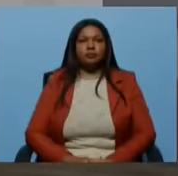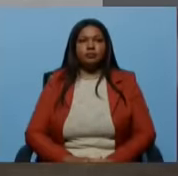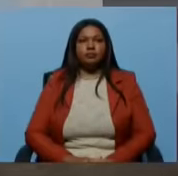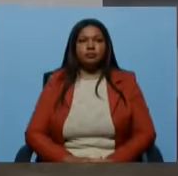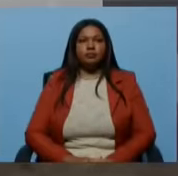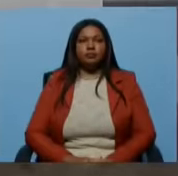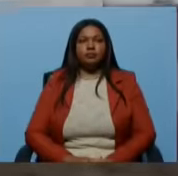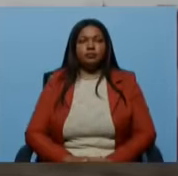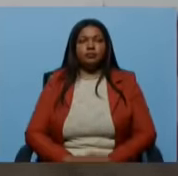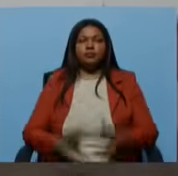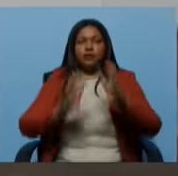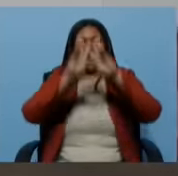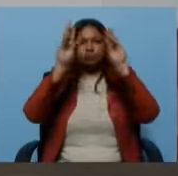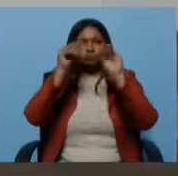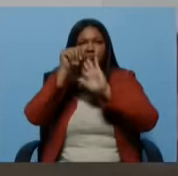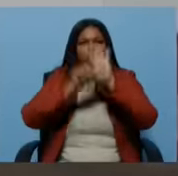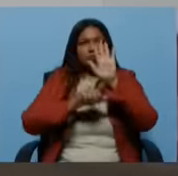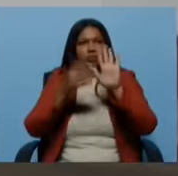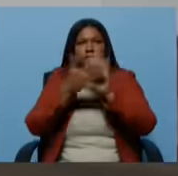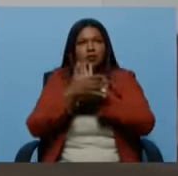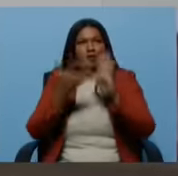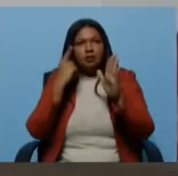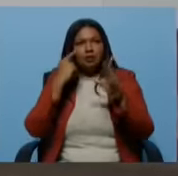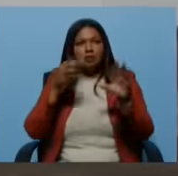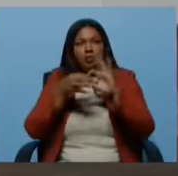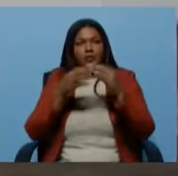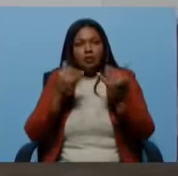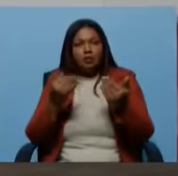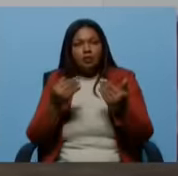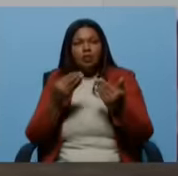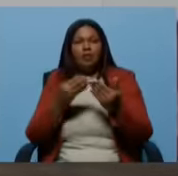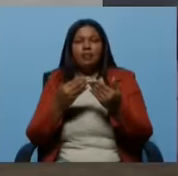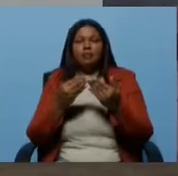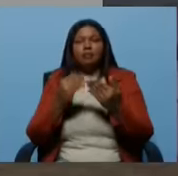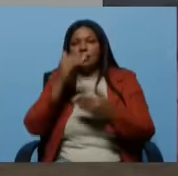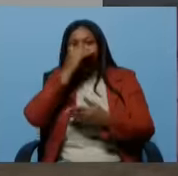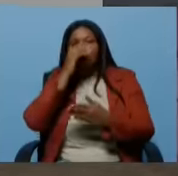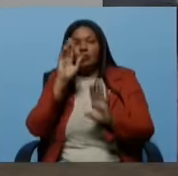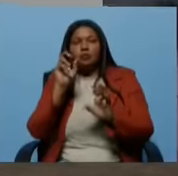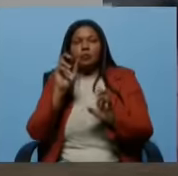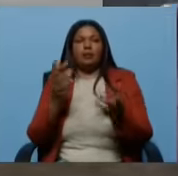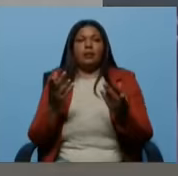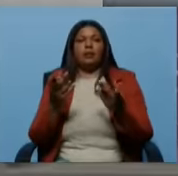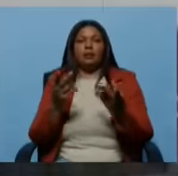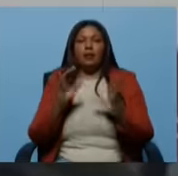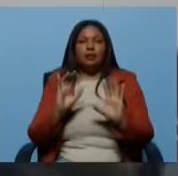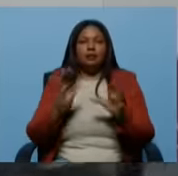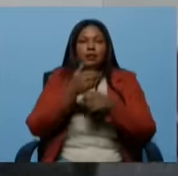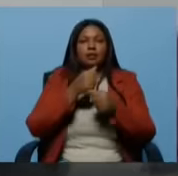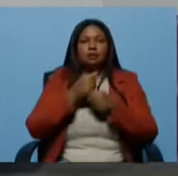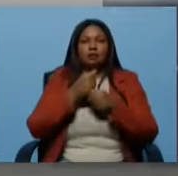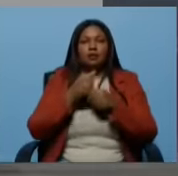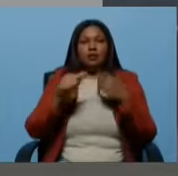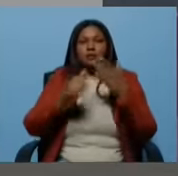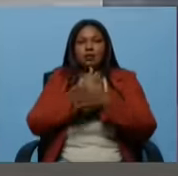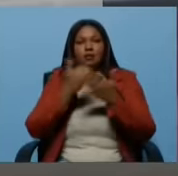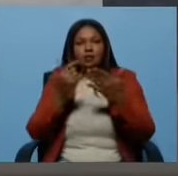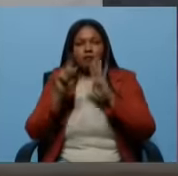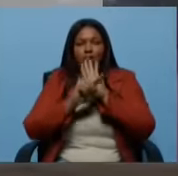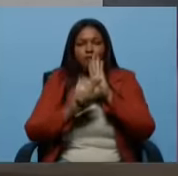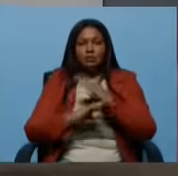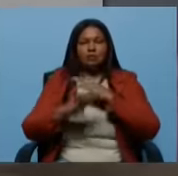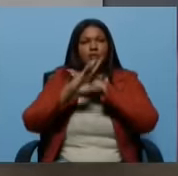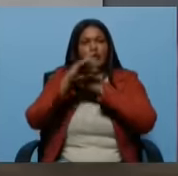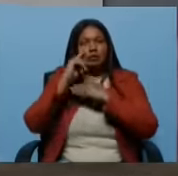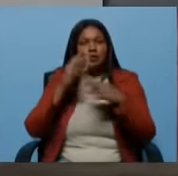una narrativa de supuesto vinculación con terrorismo, solamente para secuestrarlo, y que esto forma parte de las medidas